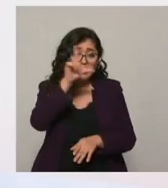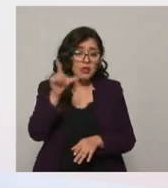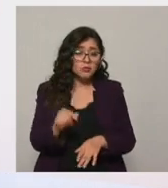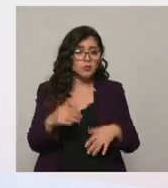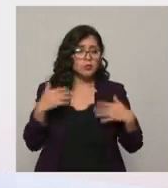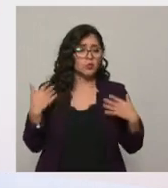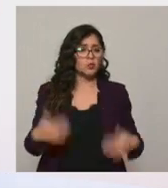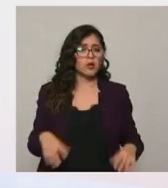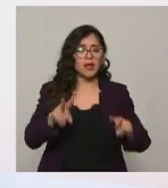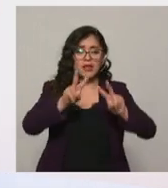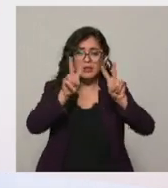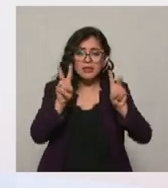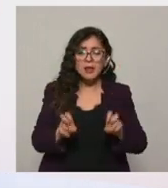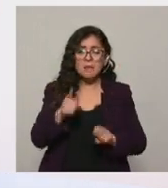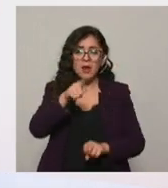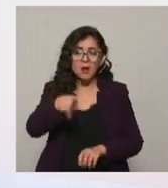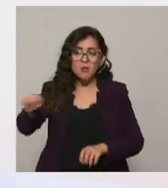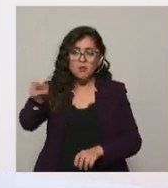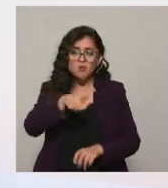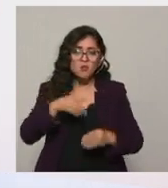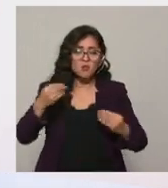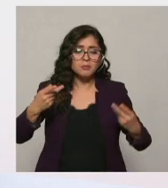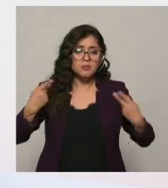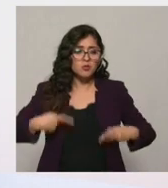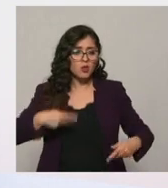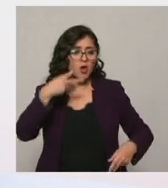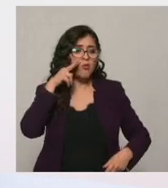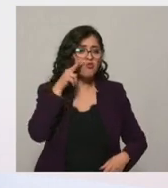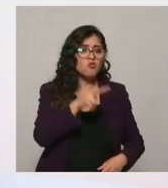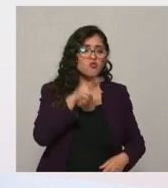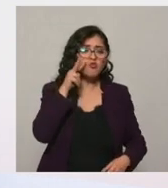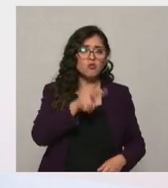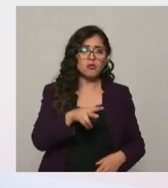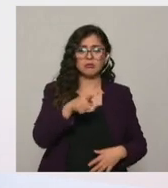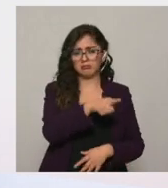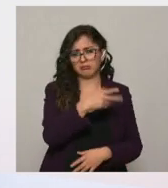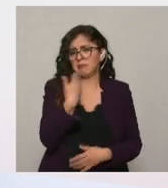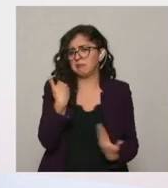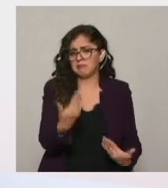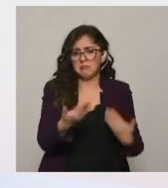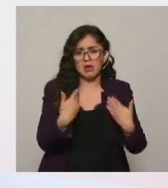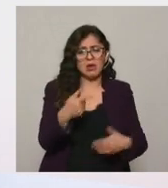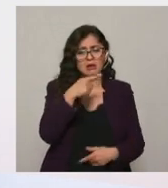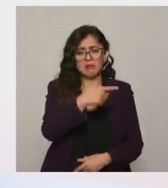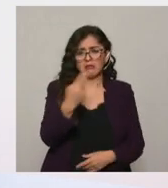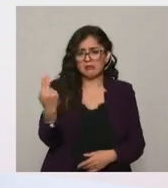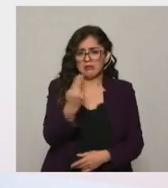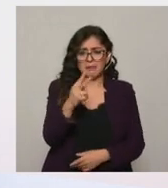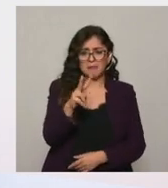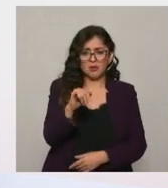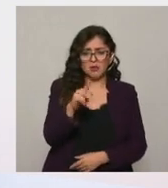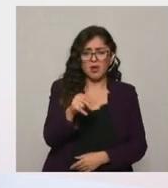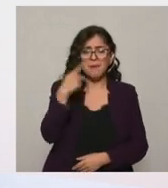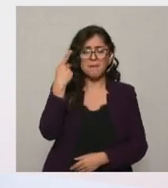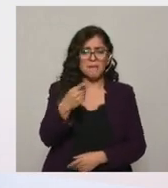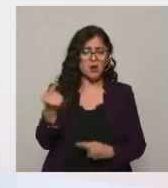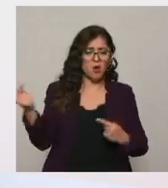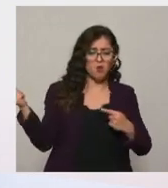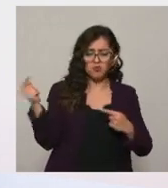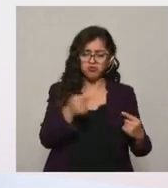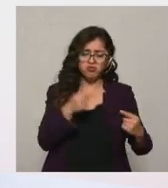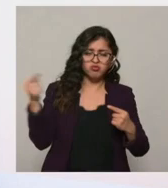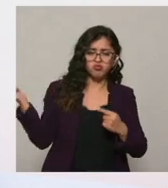muy, muy visto, qué bueno, porque se lo merecía Victoria, pero con este ataque constante, una campaña de